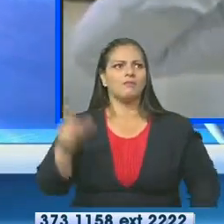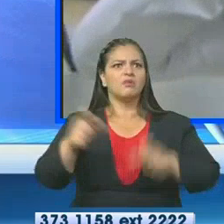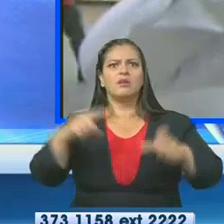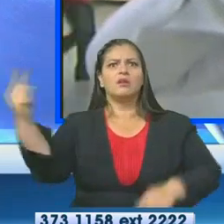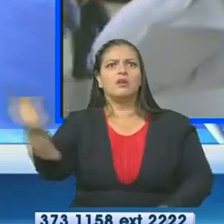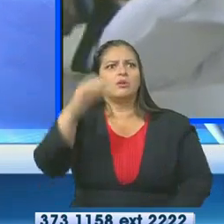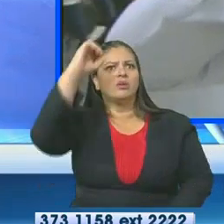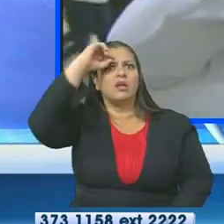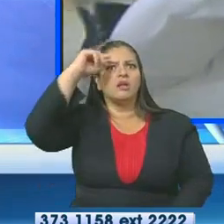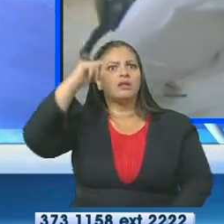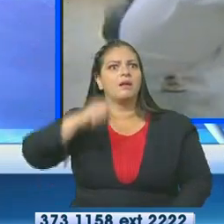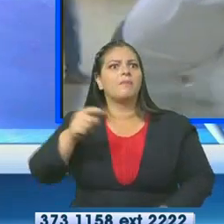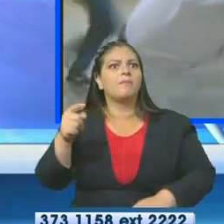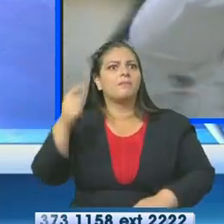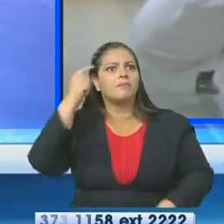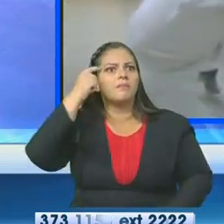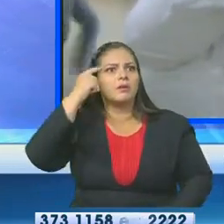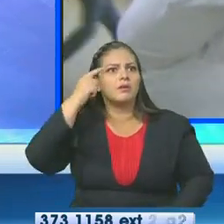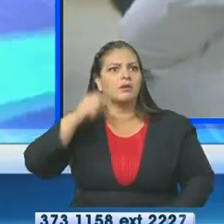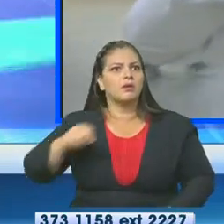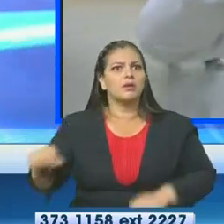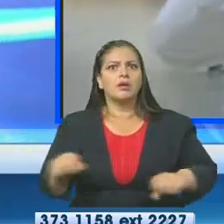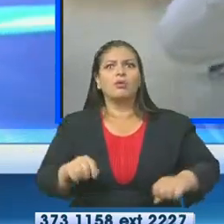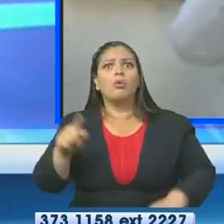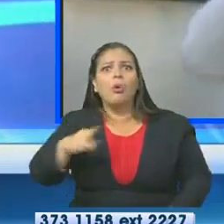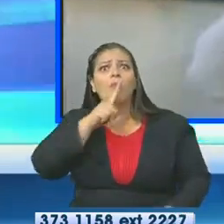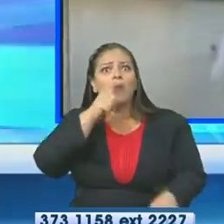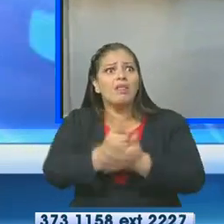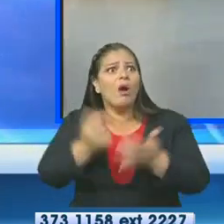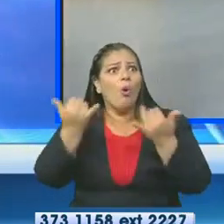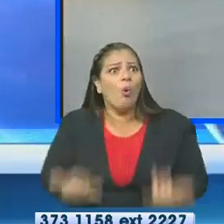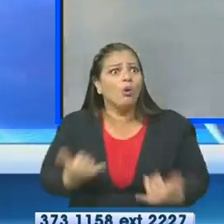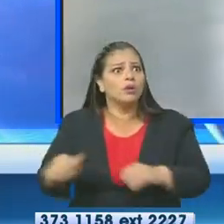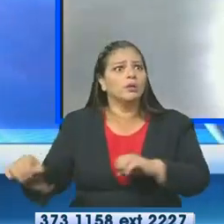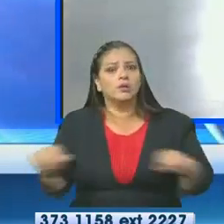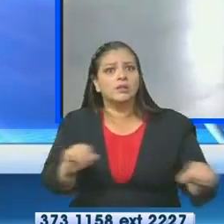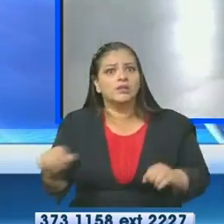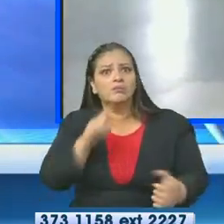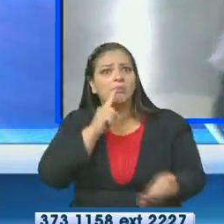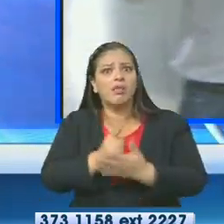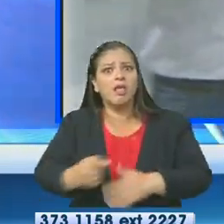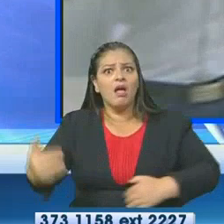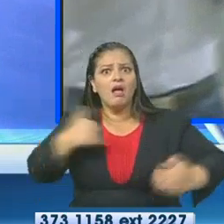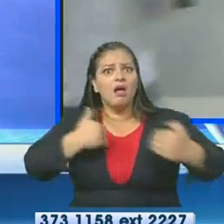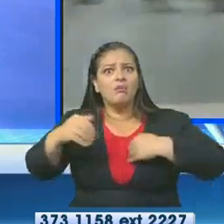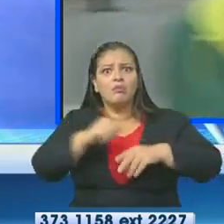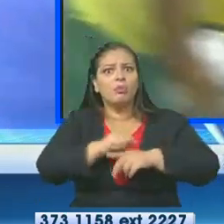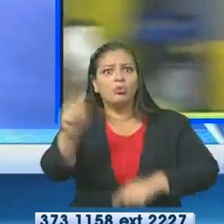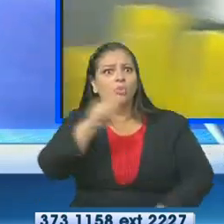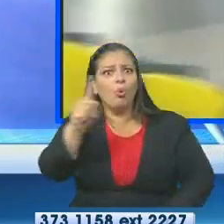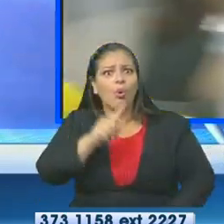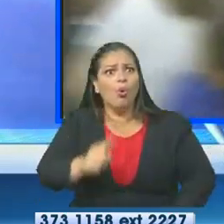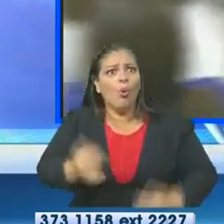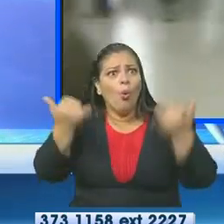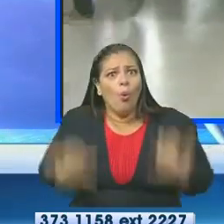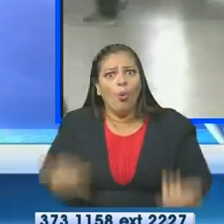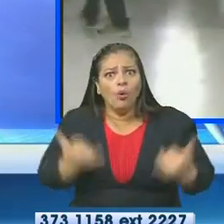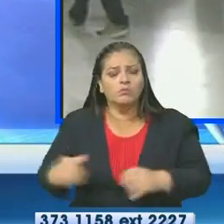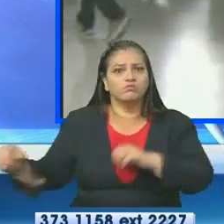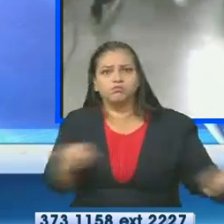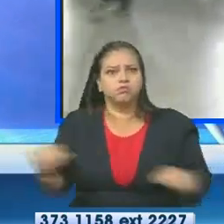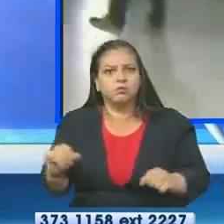Jorge, no comienzan a correr desesperadamente porque es un temblor fuerte este momento aquí en la ciudad. Acabamos de pasar un